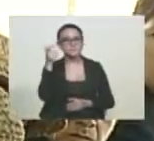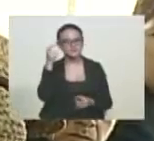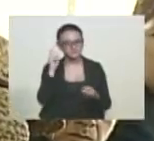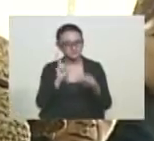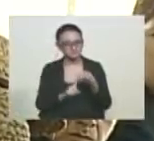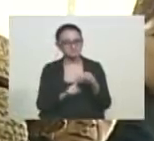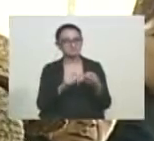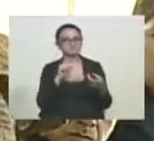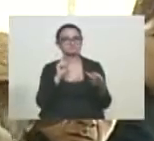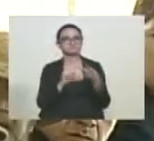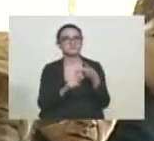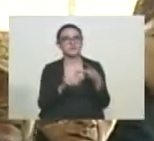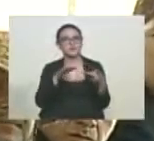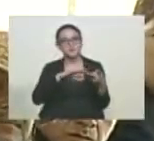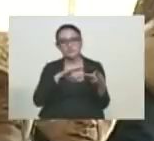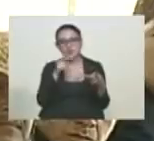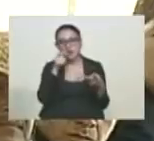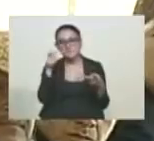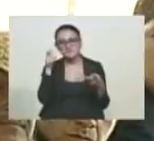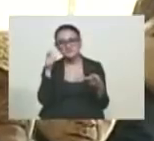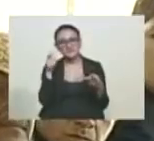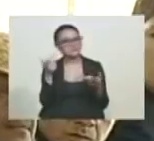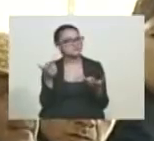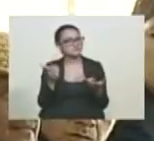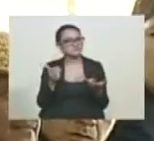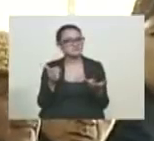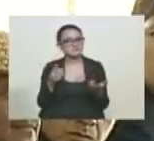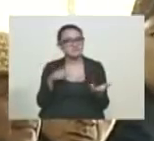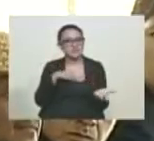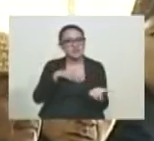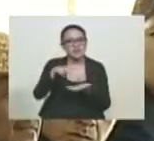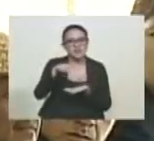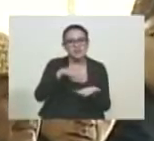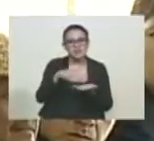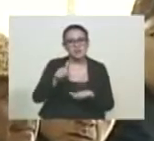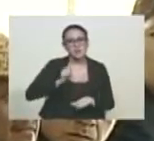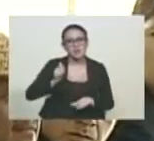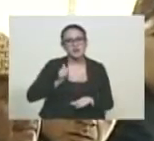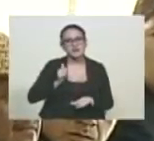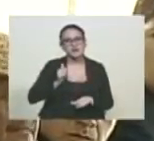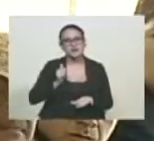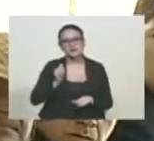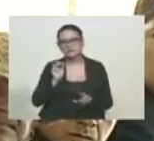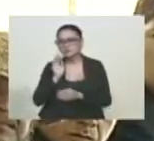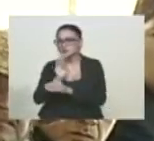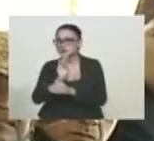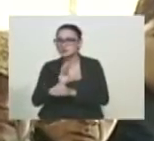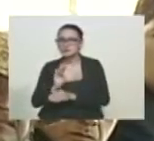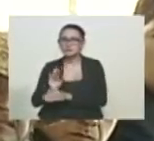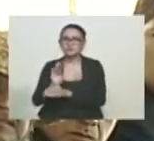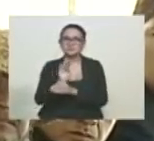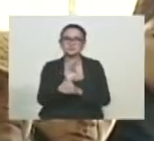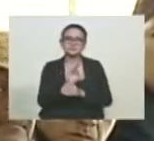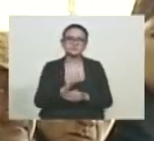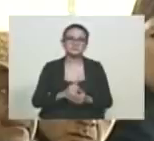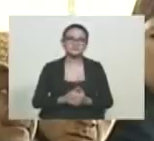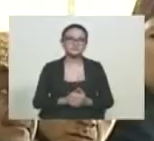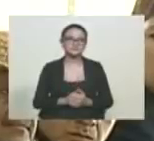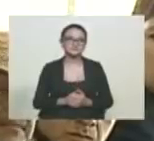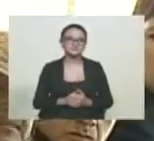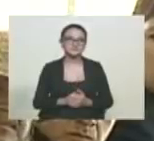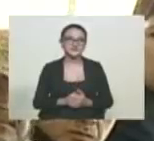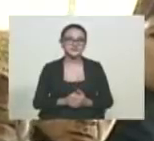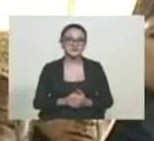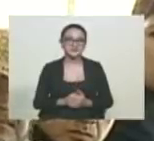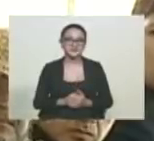campesinos, con nuestros propios campesinos por donde pasábamos, que nos abrigábamos, nos daban el